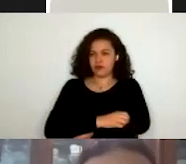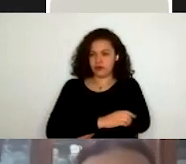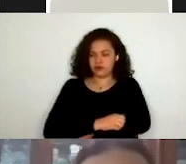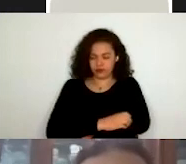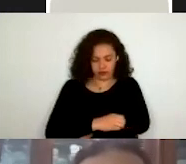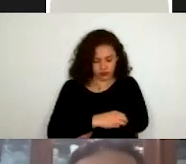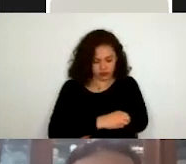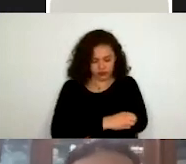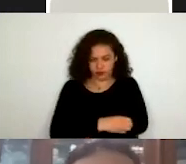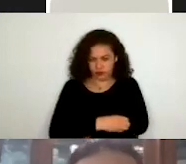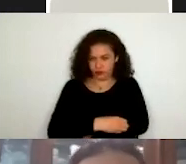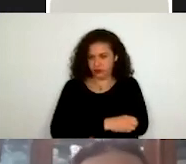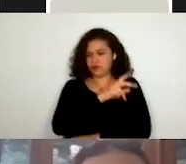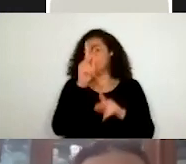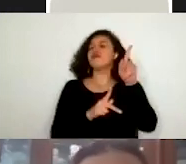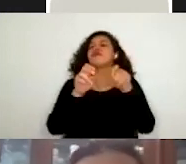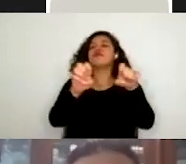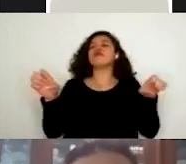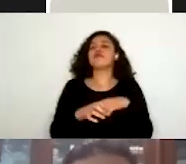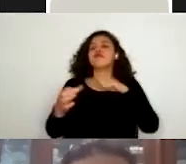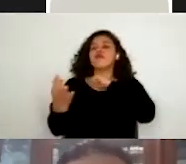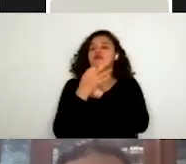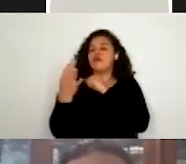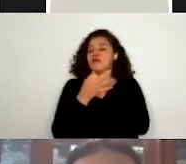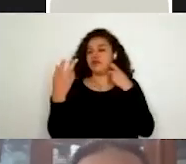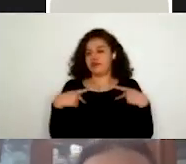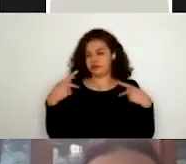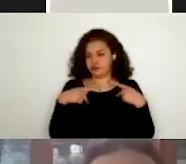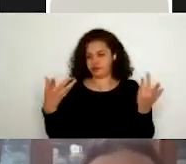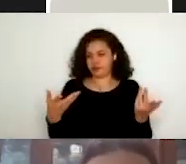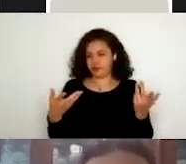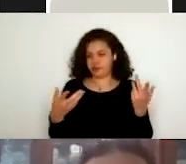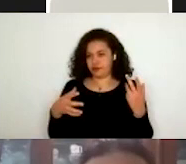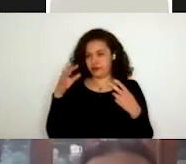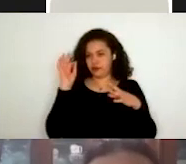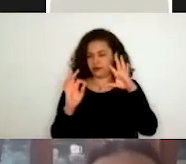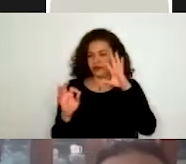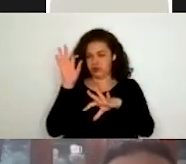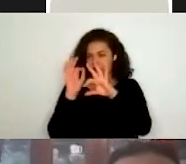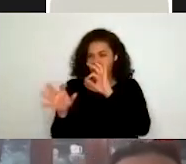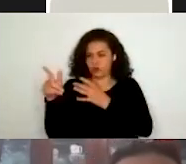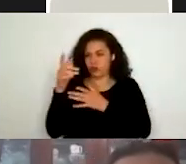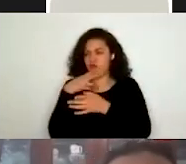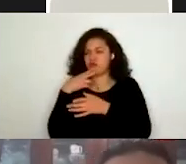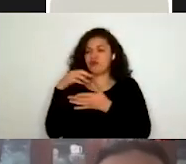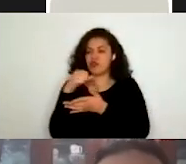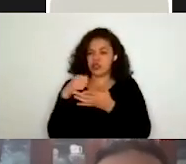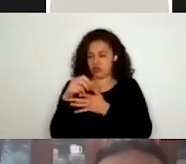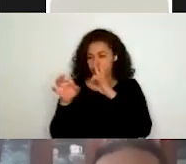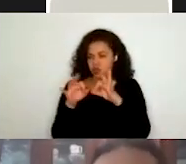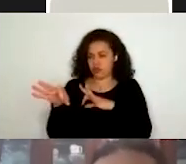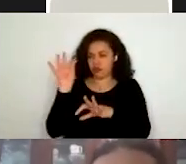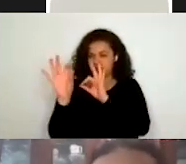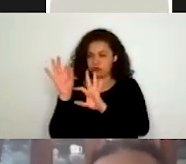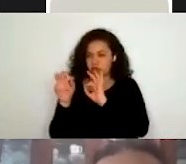de protección personal, la selección, el uso y el manejo en los centros de trabajo. Esta va un poquito